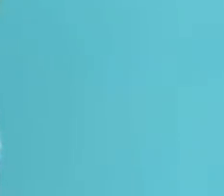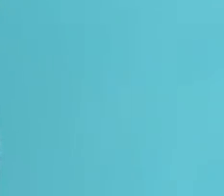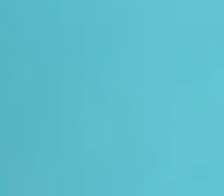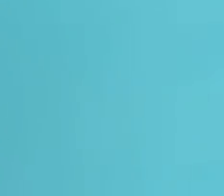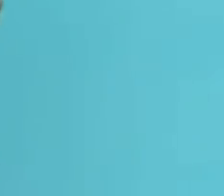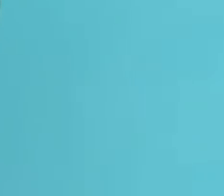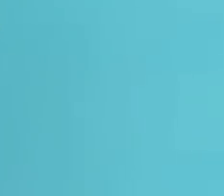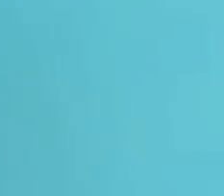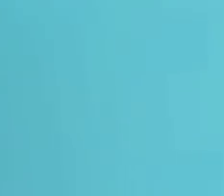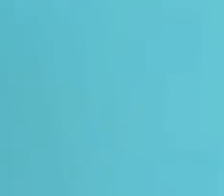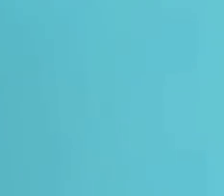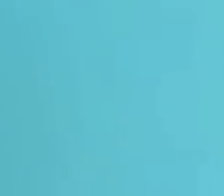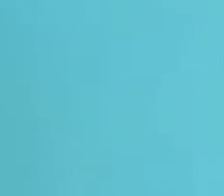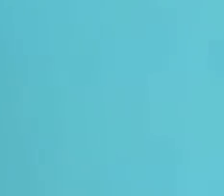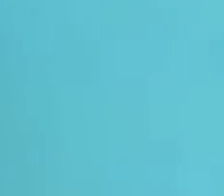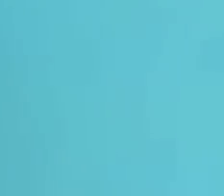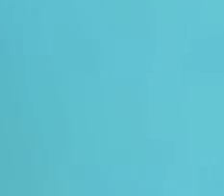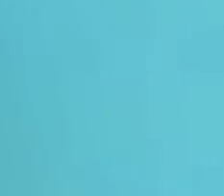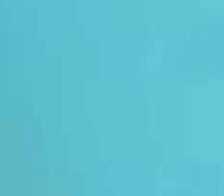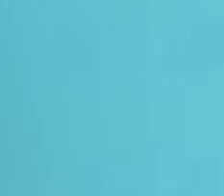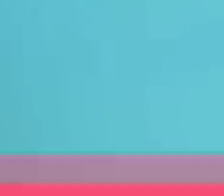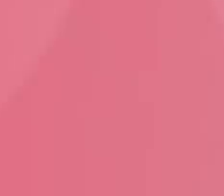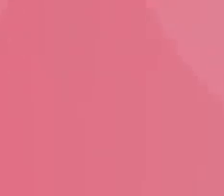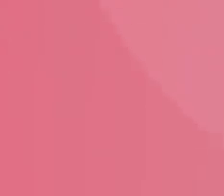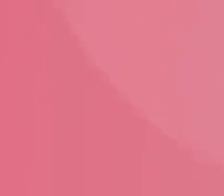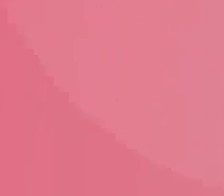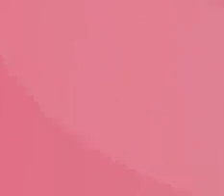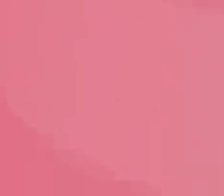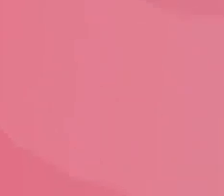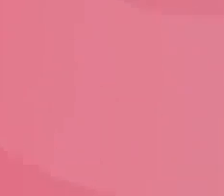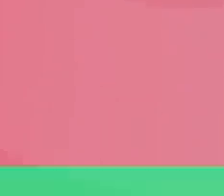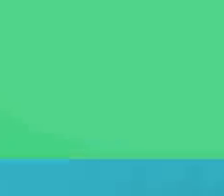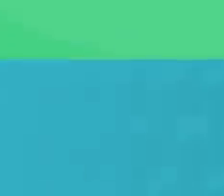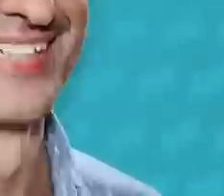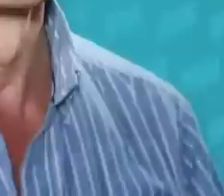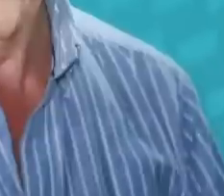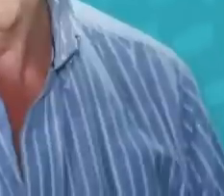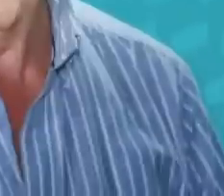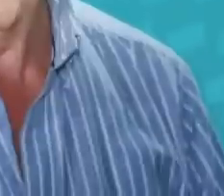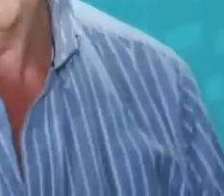por favor, no se olviden, cultos para ser libres.